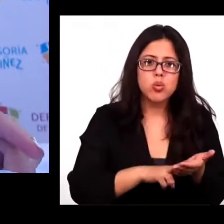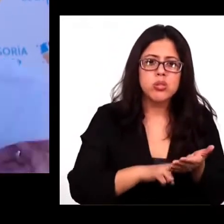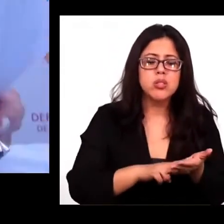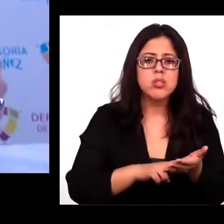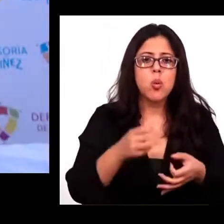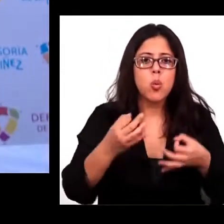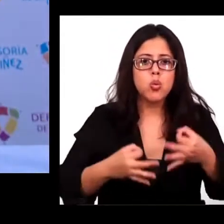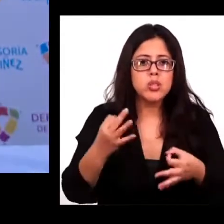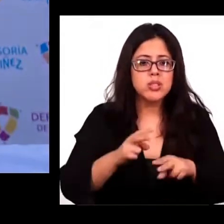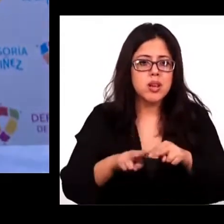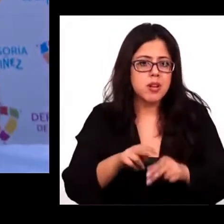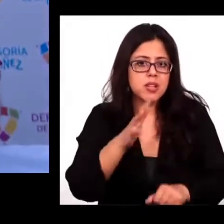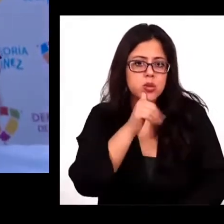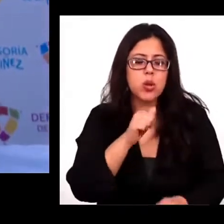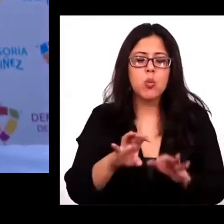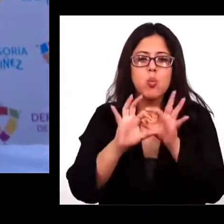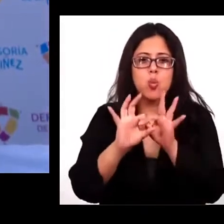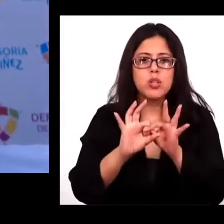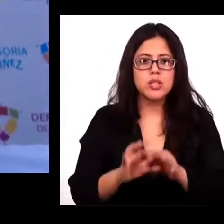Muchas gracias.